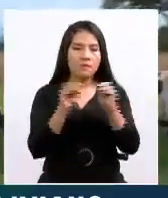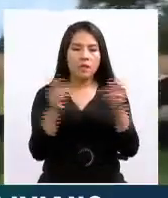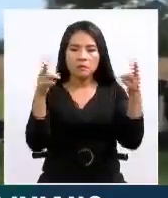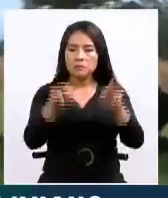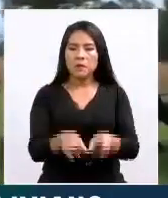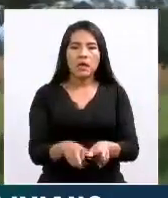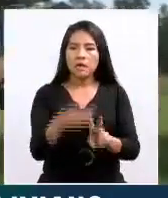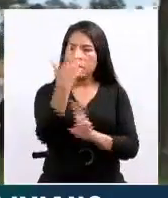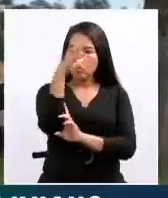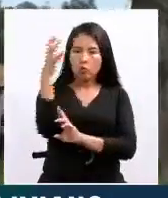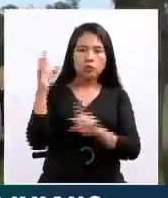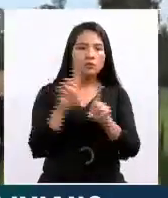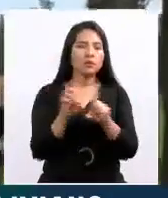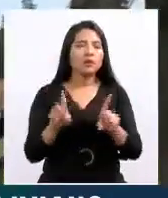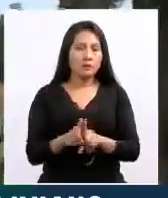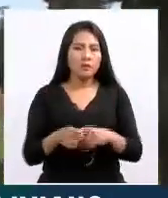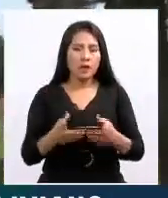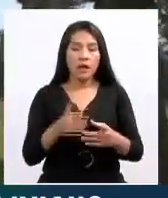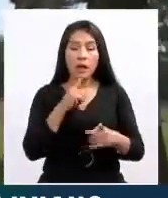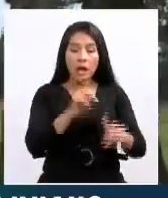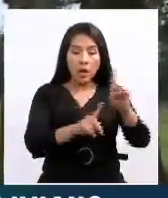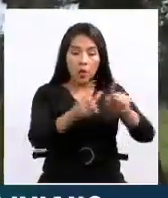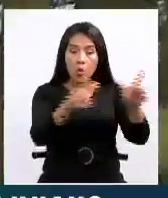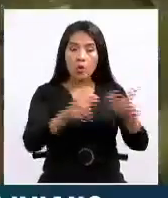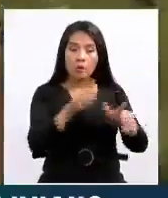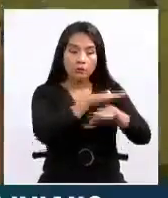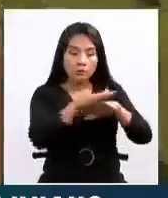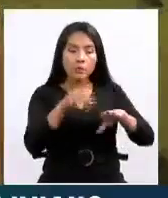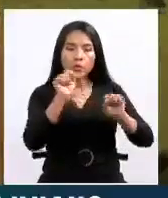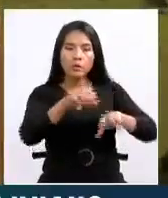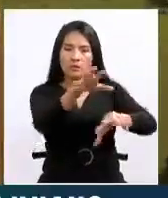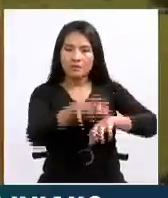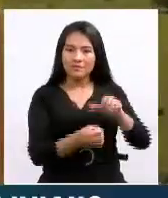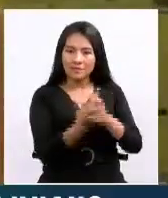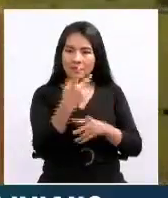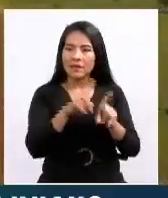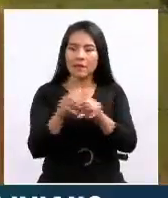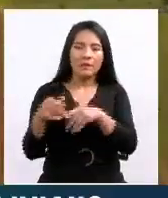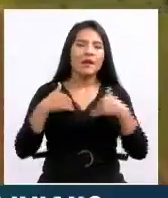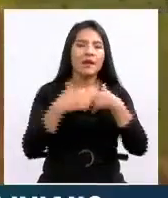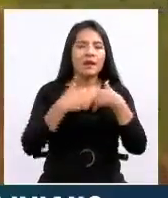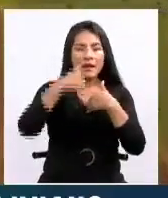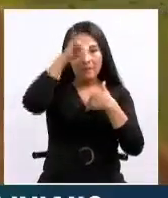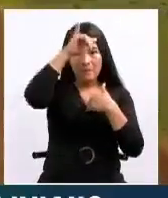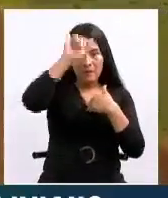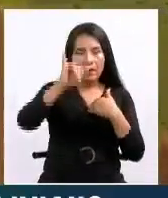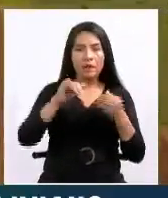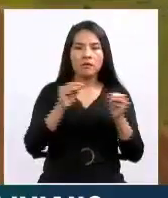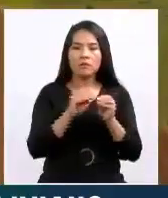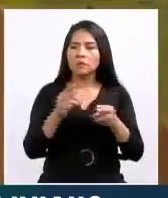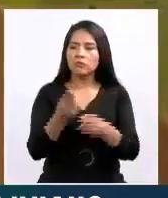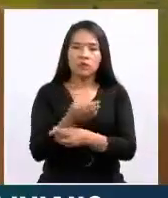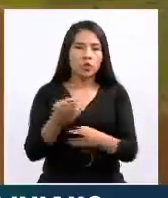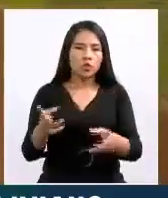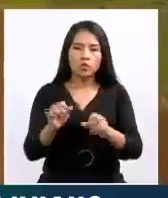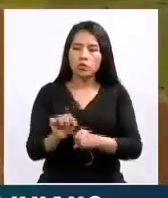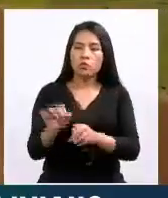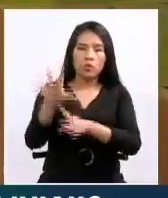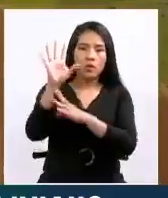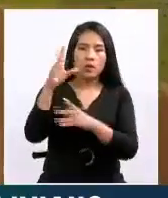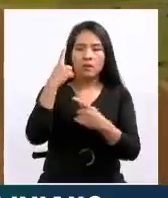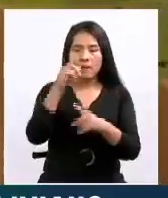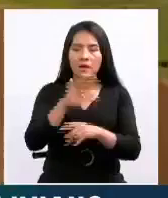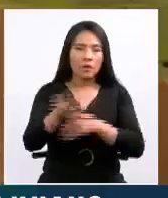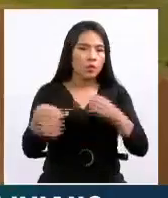valles y páramos, con superficies aptas para la agricultura y ganadería, con subsuelos provistos de recursos mineralógicos y petroleros, con